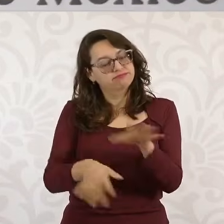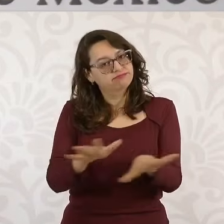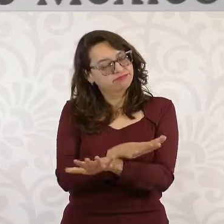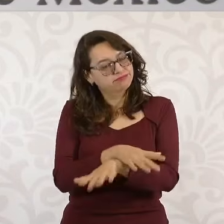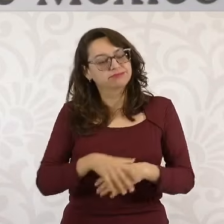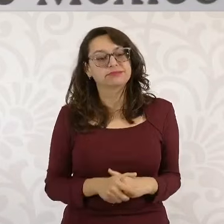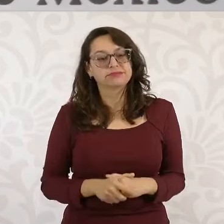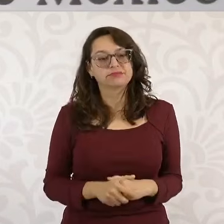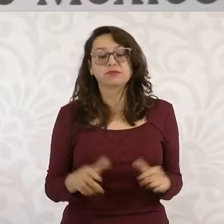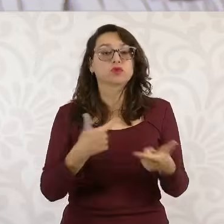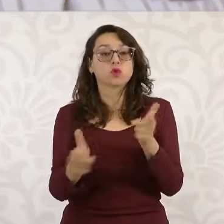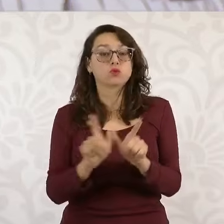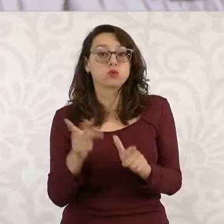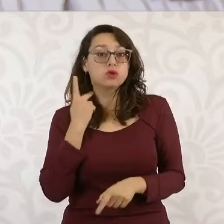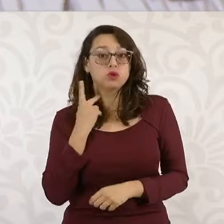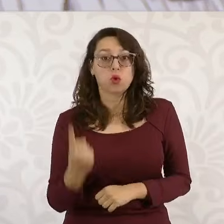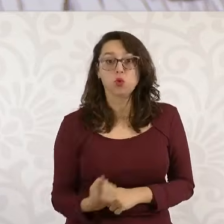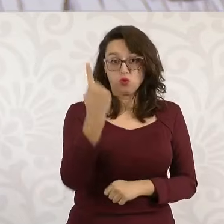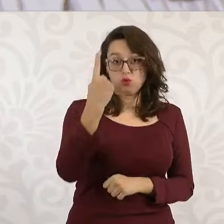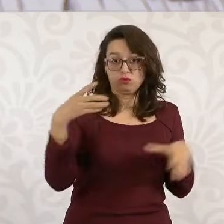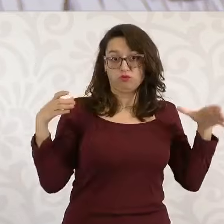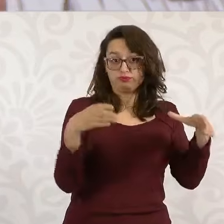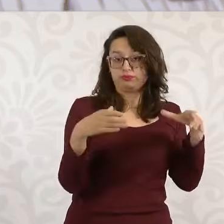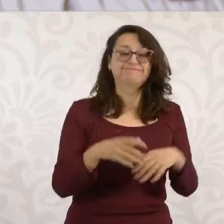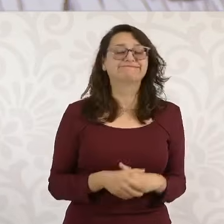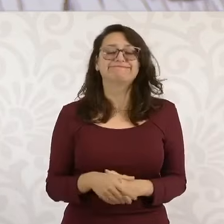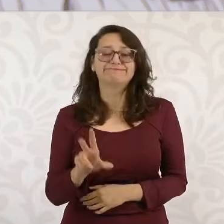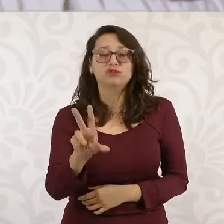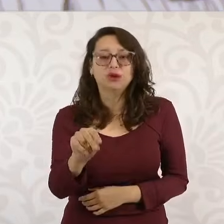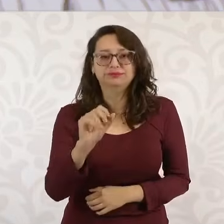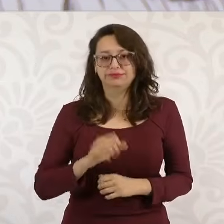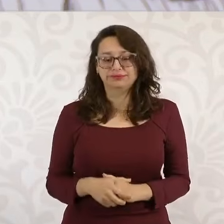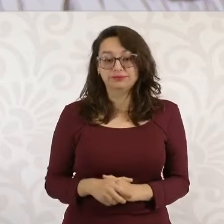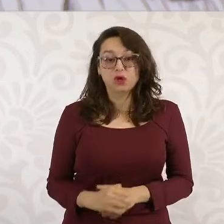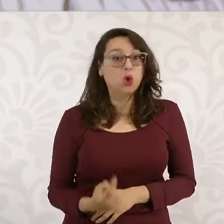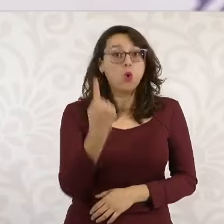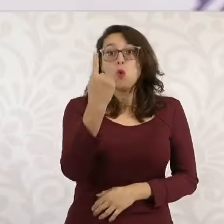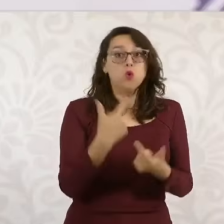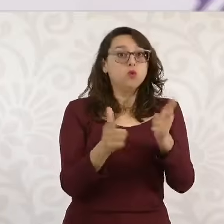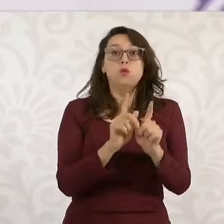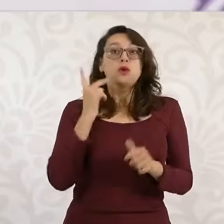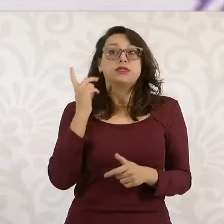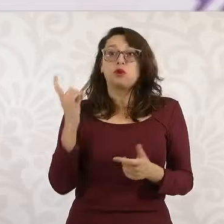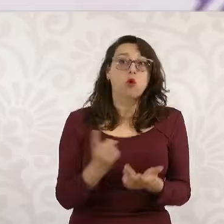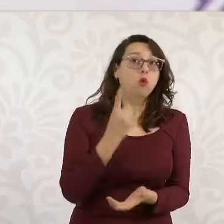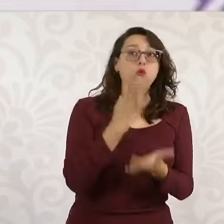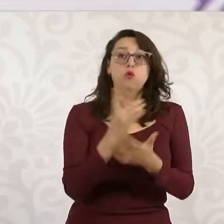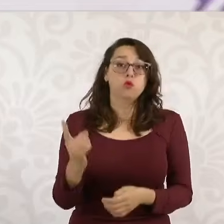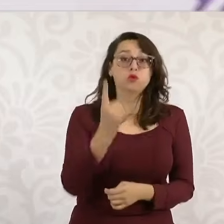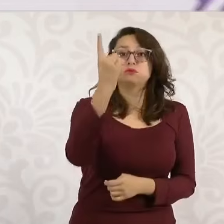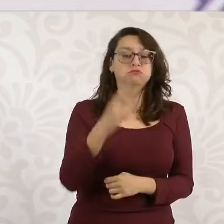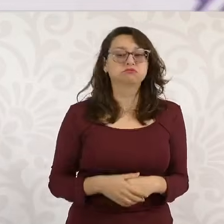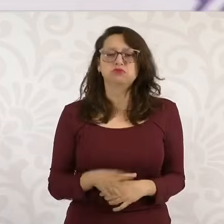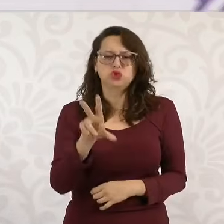¿Se habla de partido-estado? No. ¿Se quiere un solo partido? No. Es como está